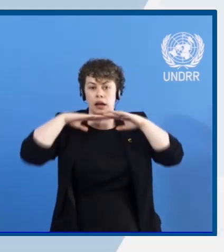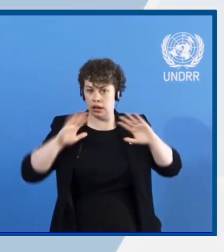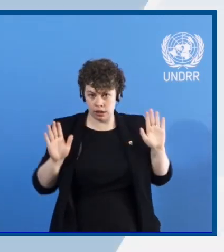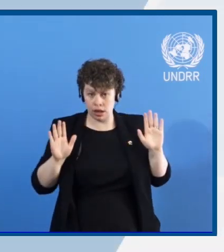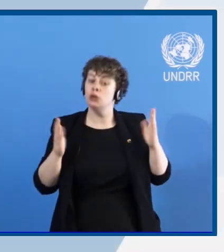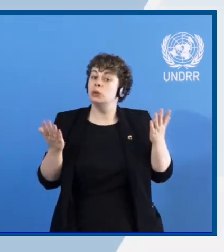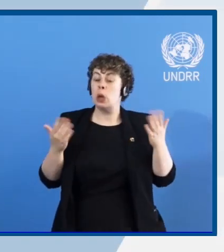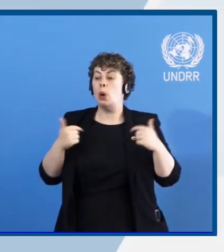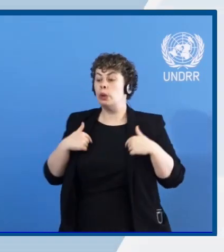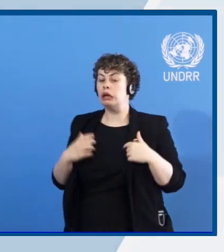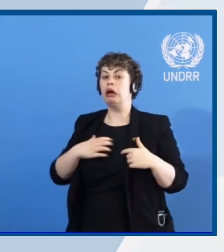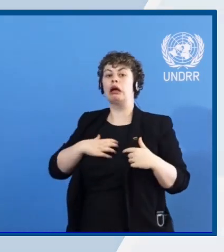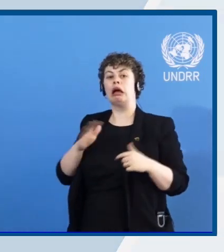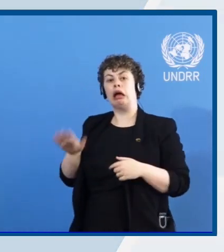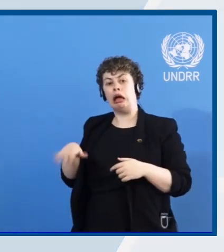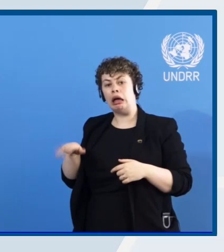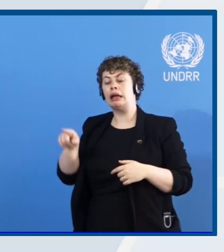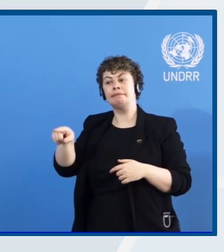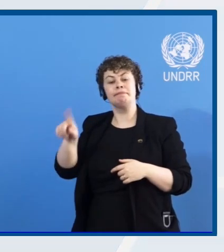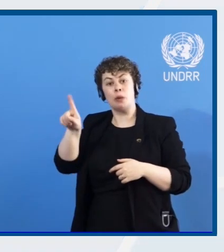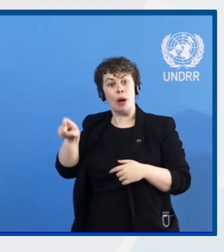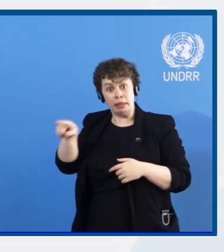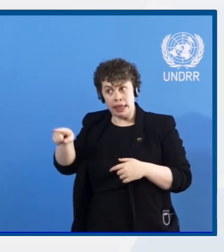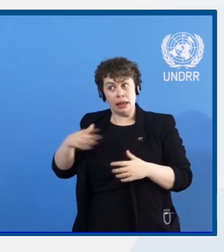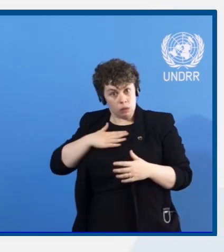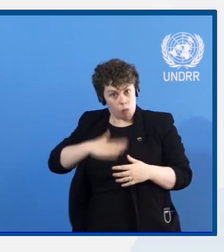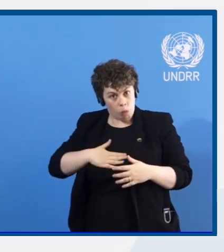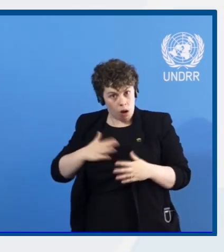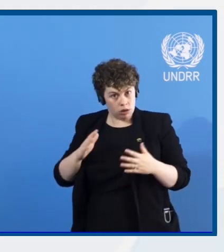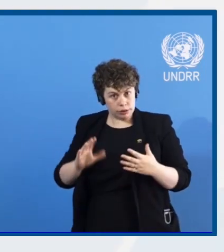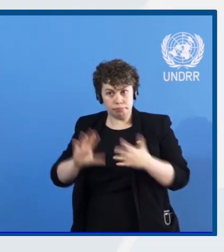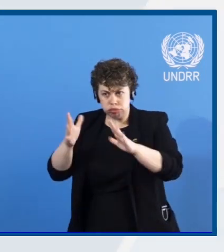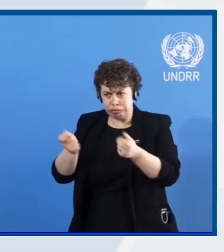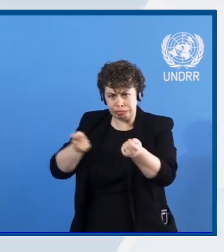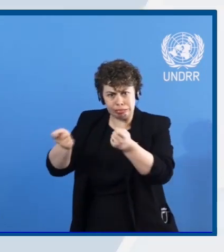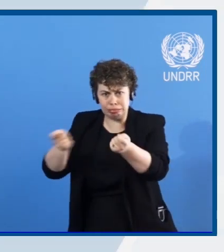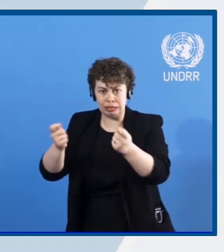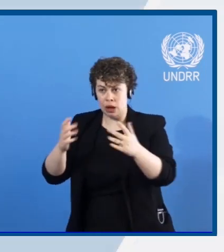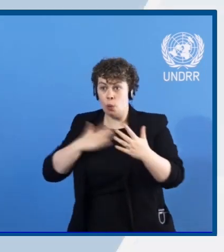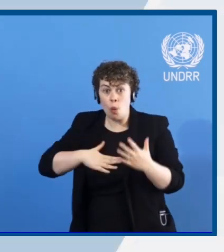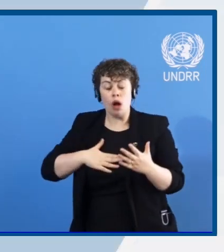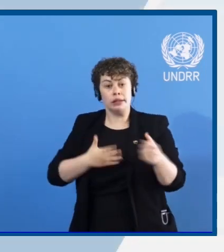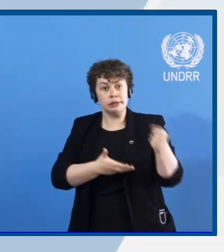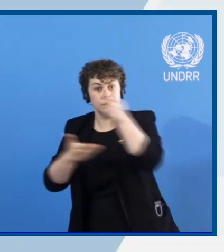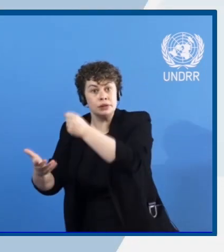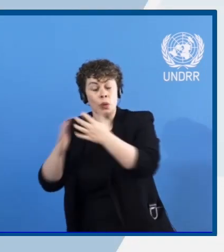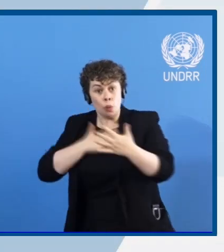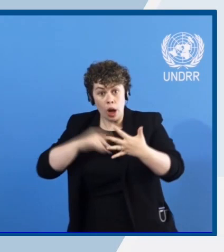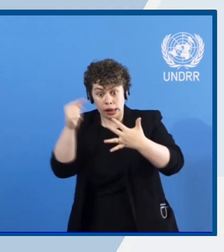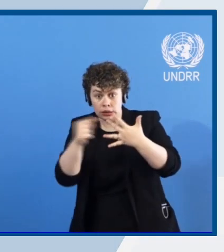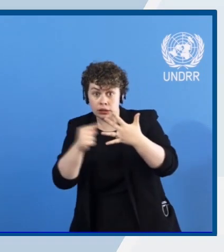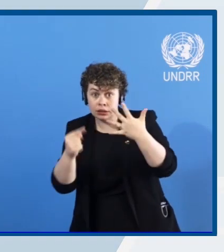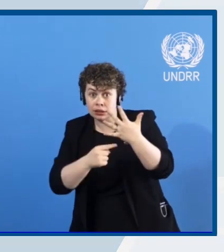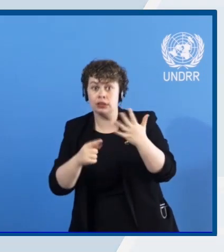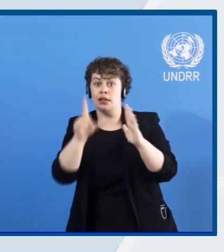las regulaciones, por ejemplo, de carácter ambiental que aplica el gobierno, se reducían no tanto en la rigurosidad,